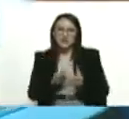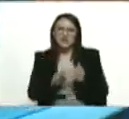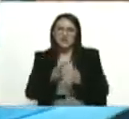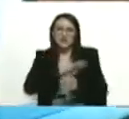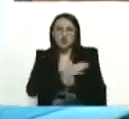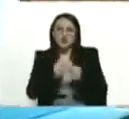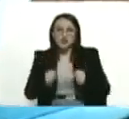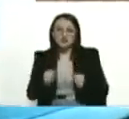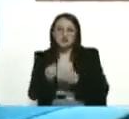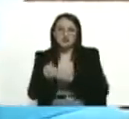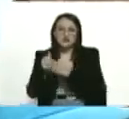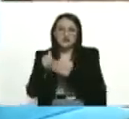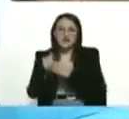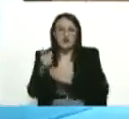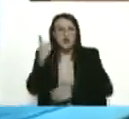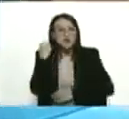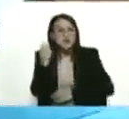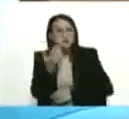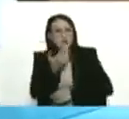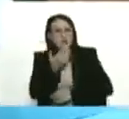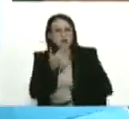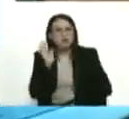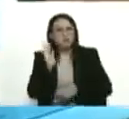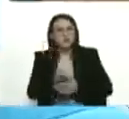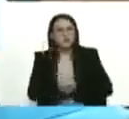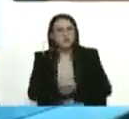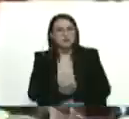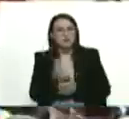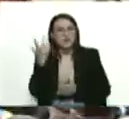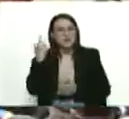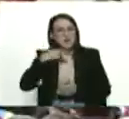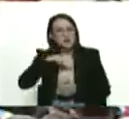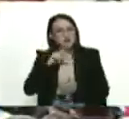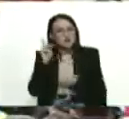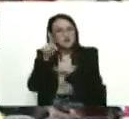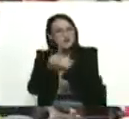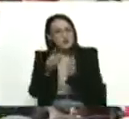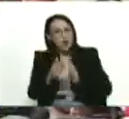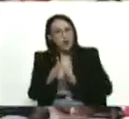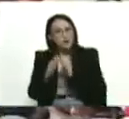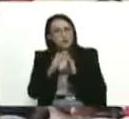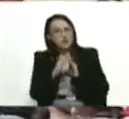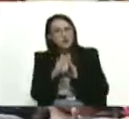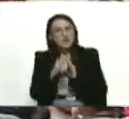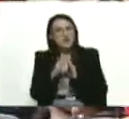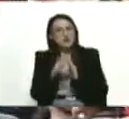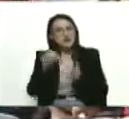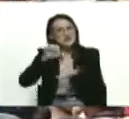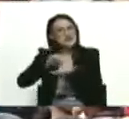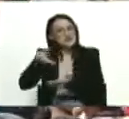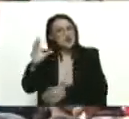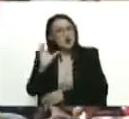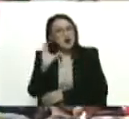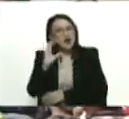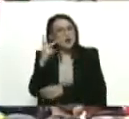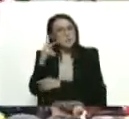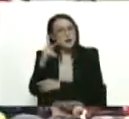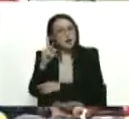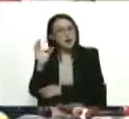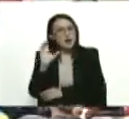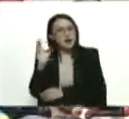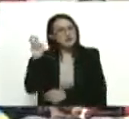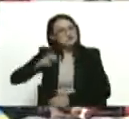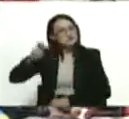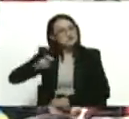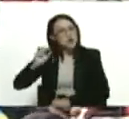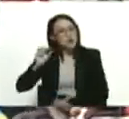Ayer, por ejemplo, ayer nosotros fuimos a una comunidad en Santa Rosalía, una parroquia ahí en Caracas, y caminamos